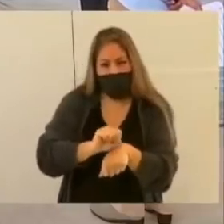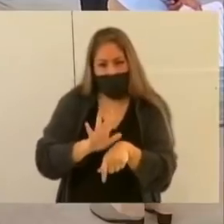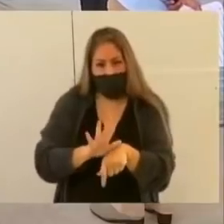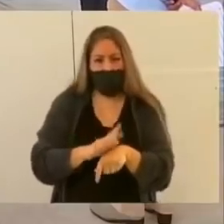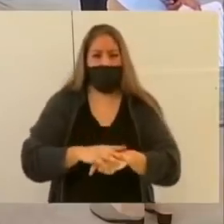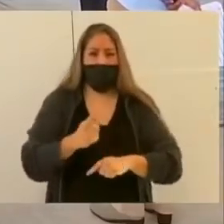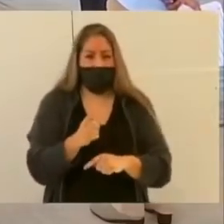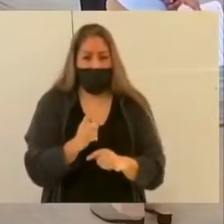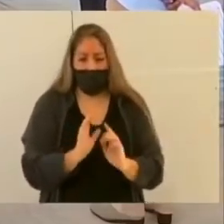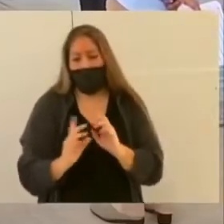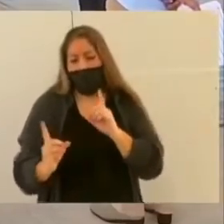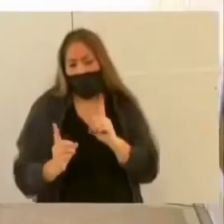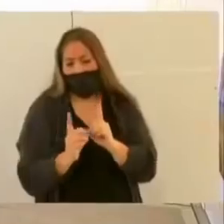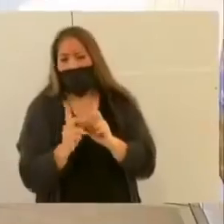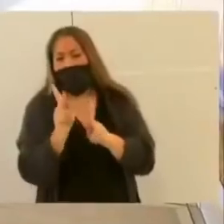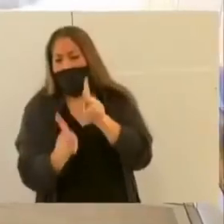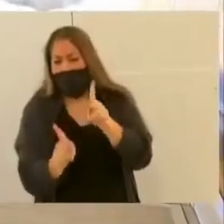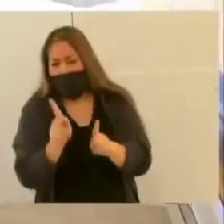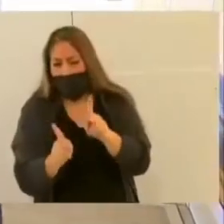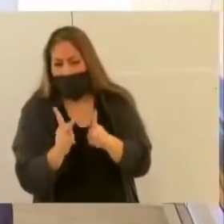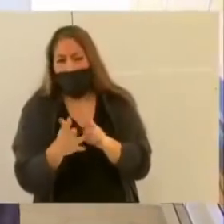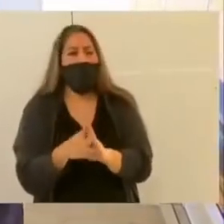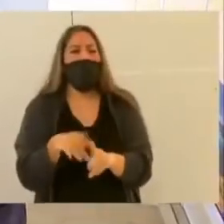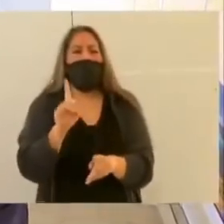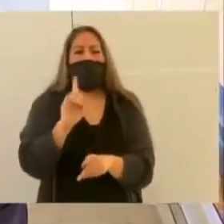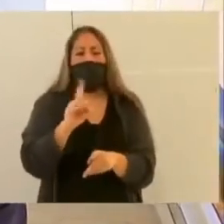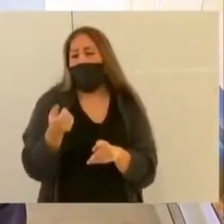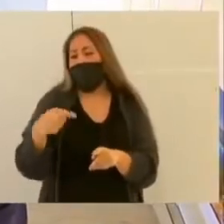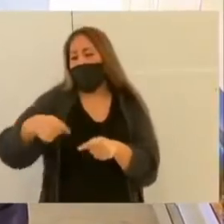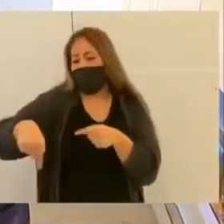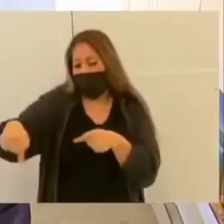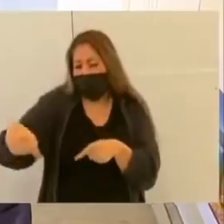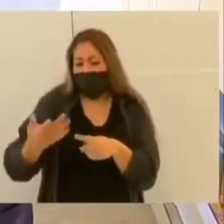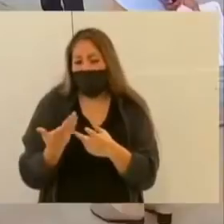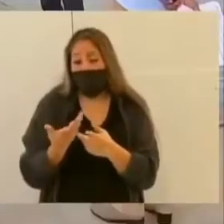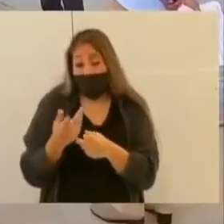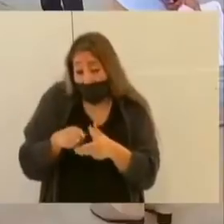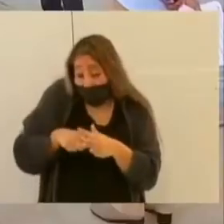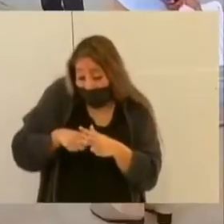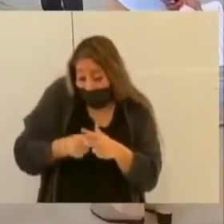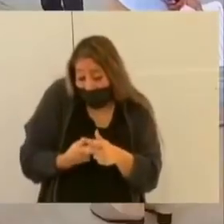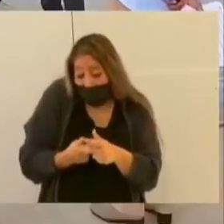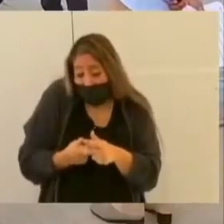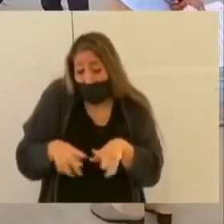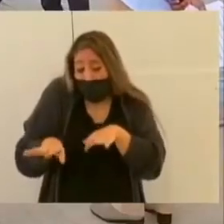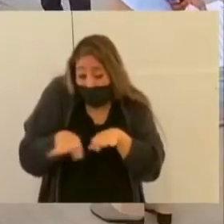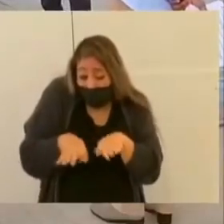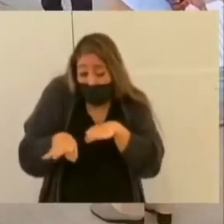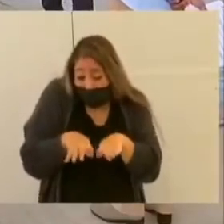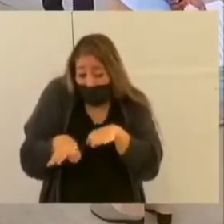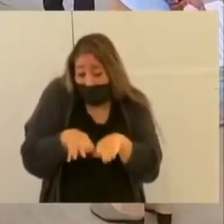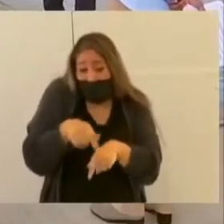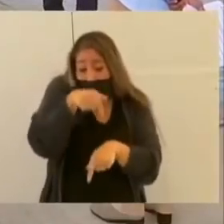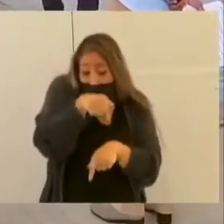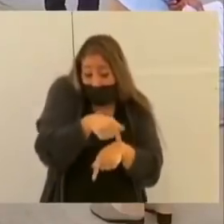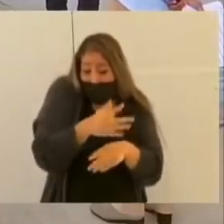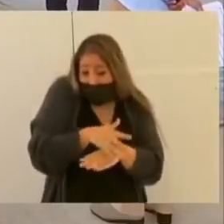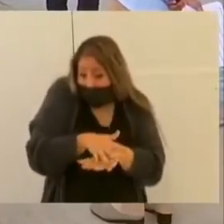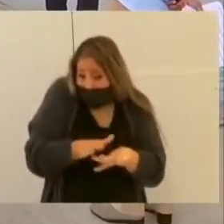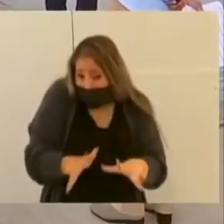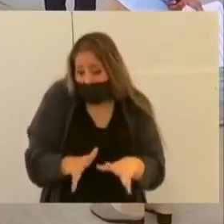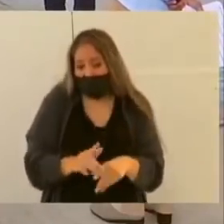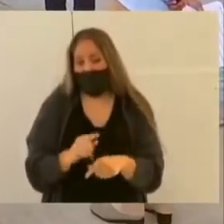empresa constructora con su maquinaria para que inicie los trabajos de estas líneas de conducción y, como decíamos allá,